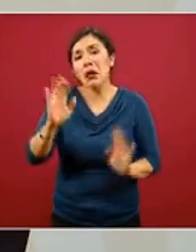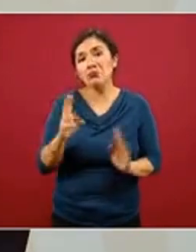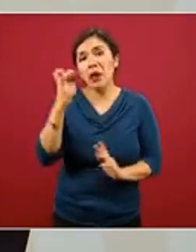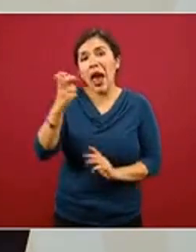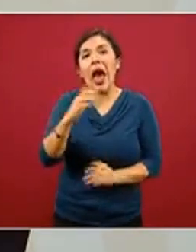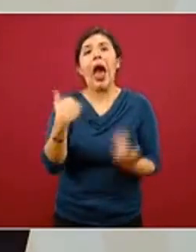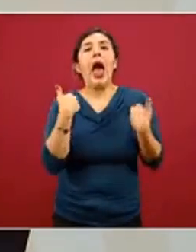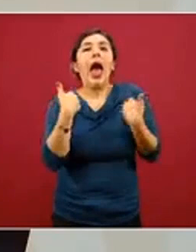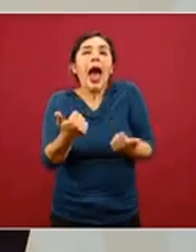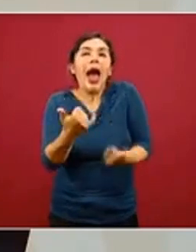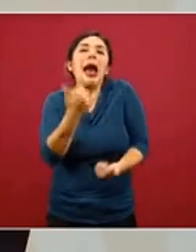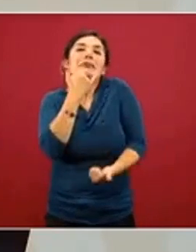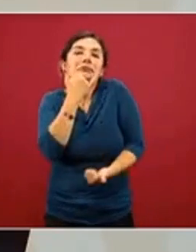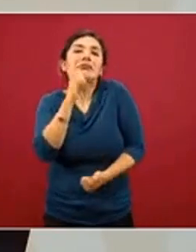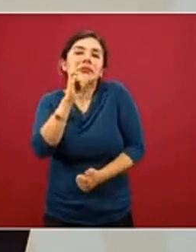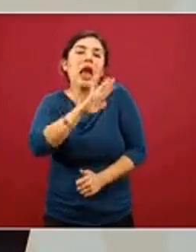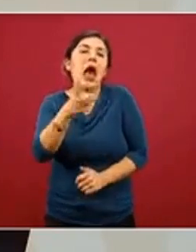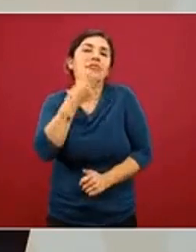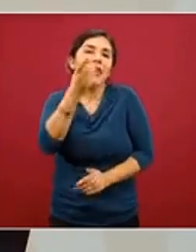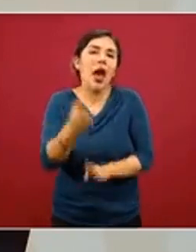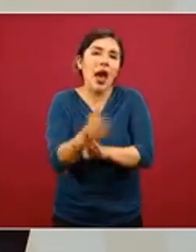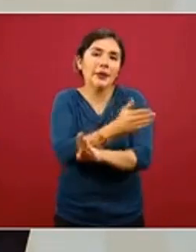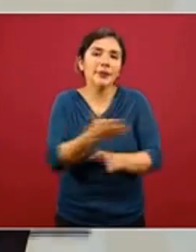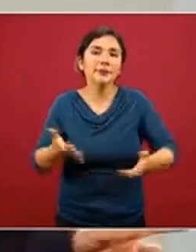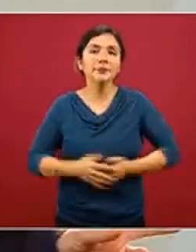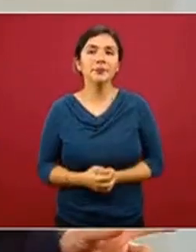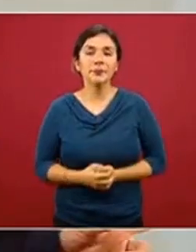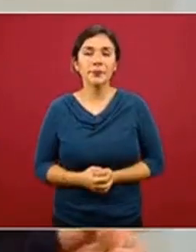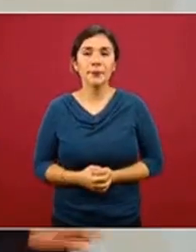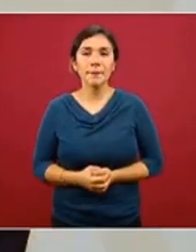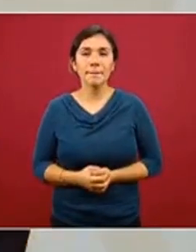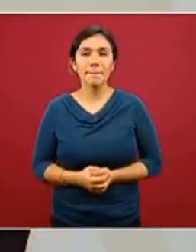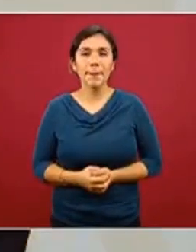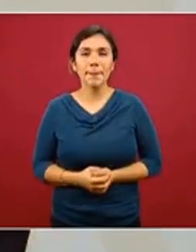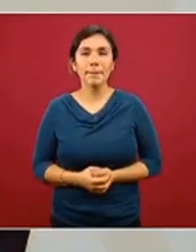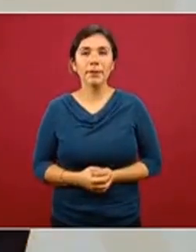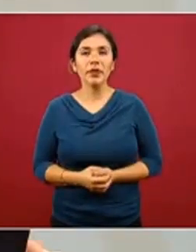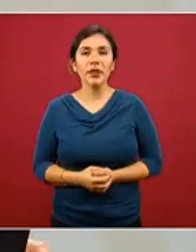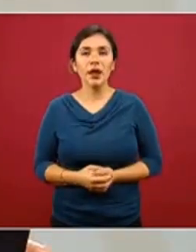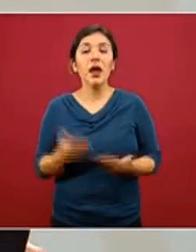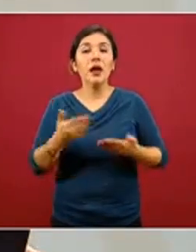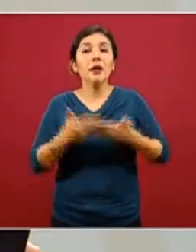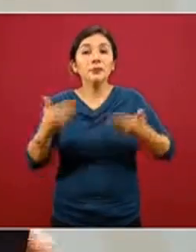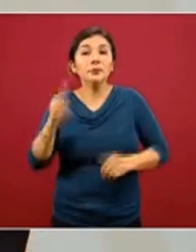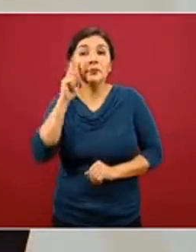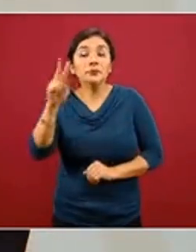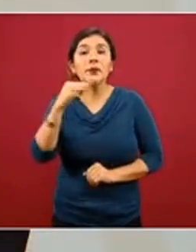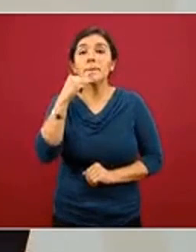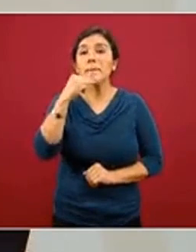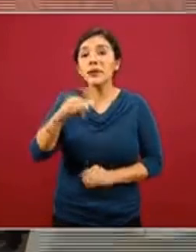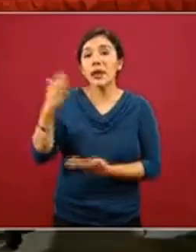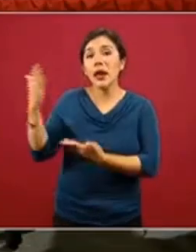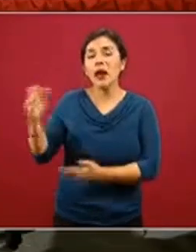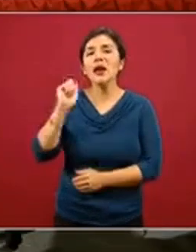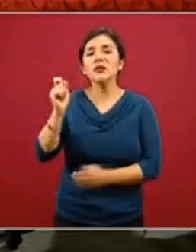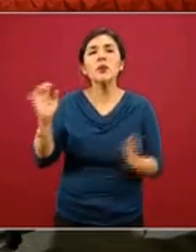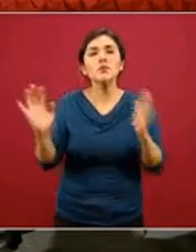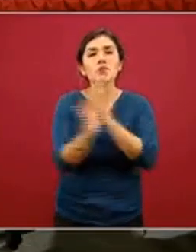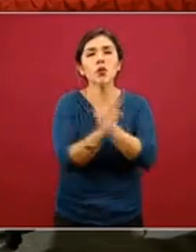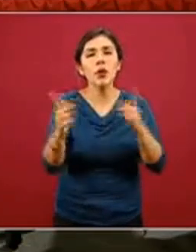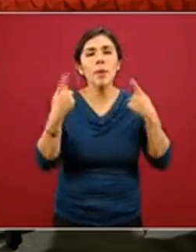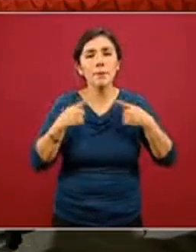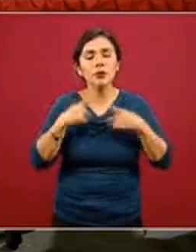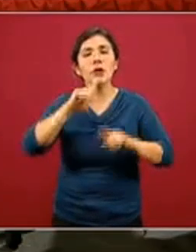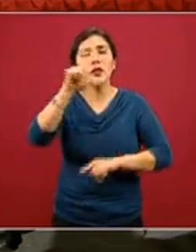ahí van a decir, no, sí se había dicho. Bueno, vamos a ver de manera sucinta el mensaje de la movilidad